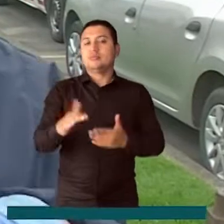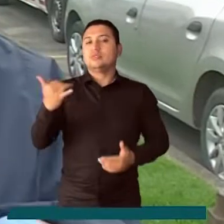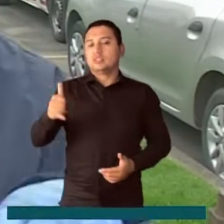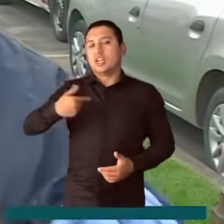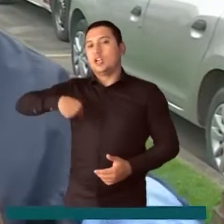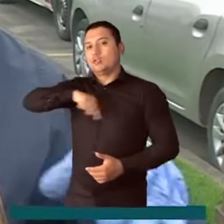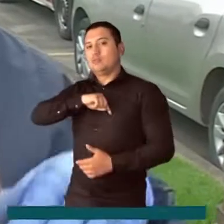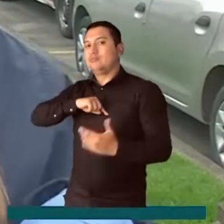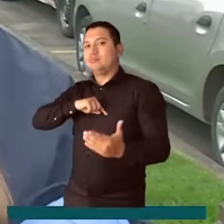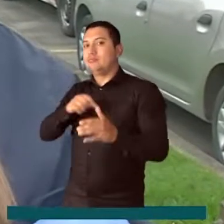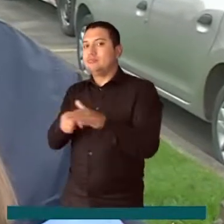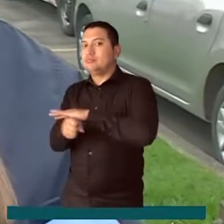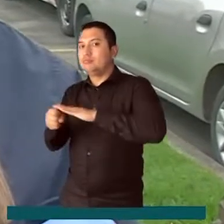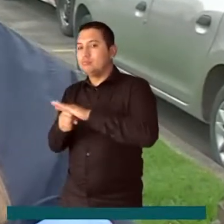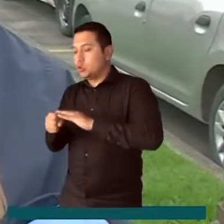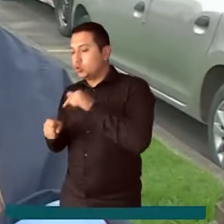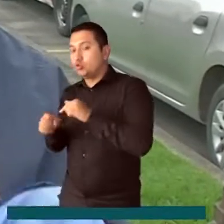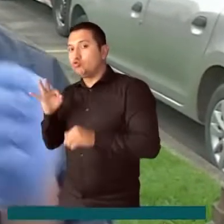como vamos pasando anualmente,